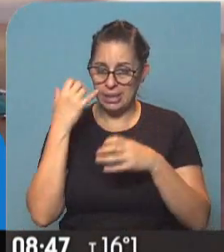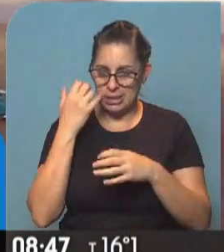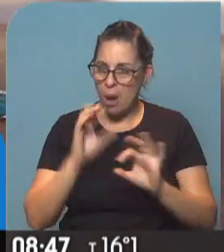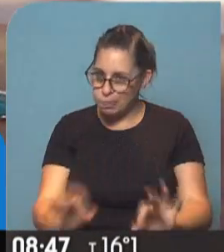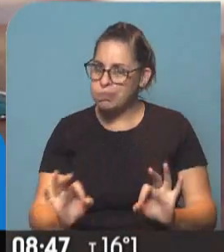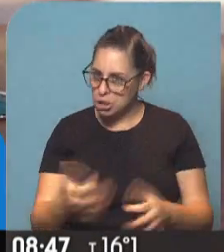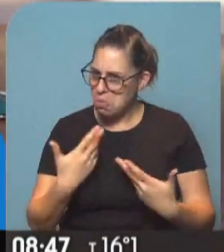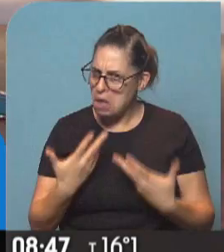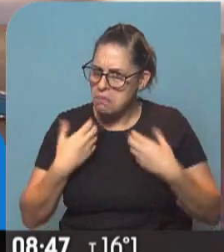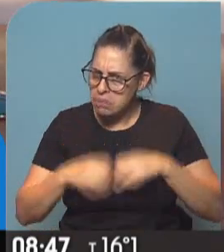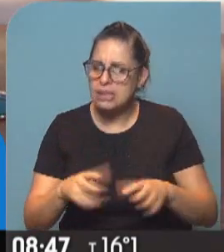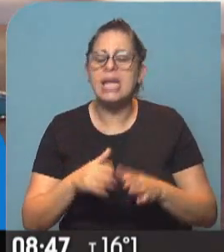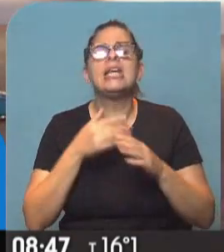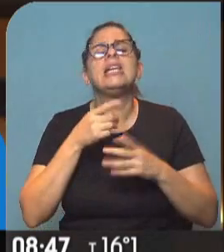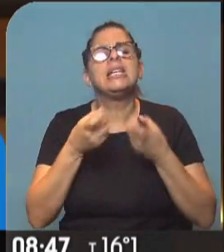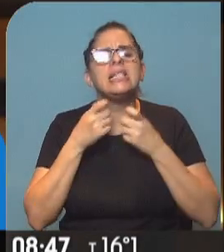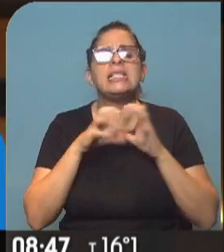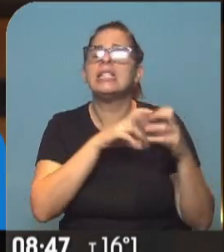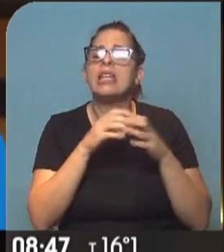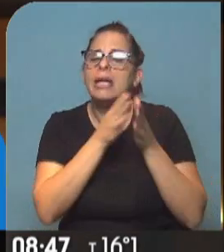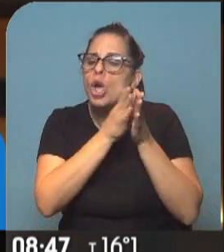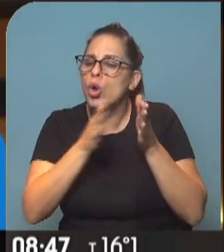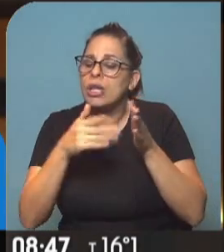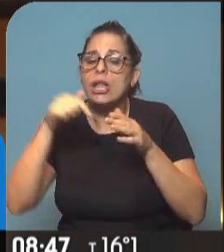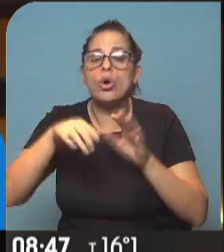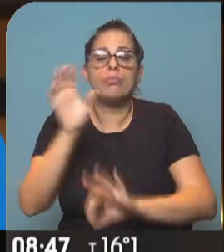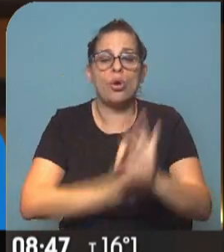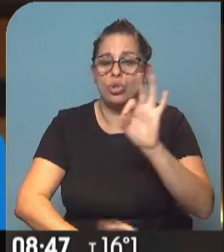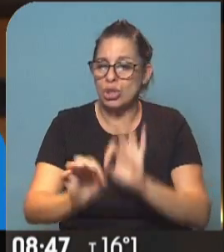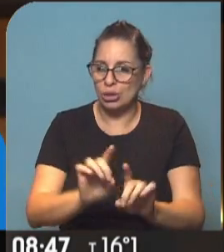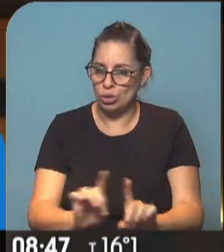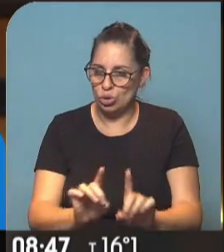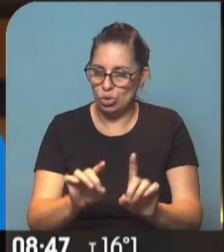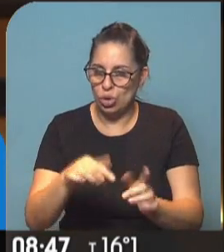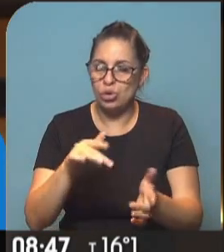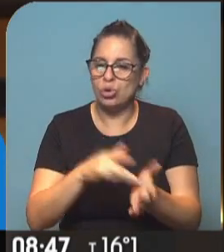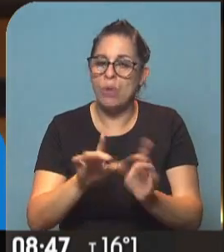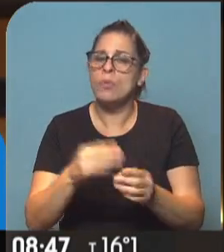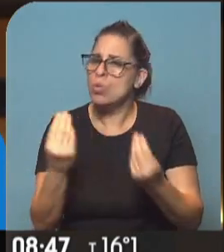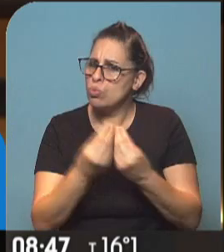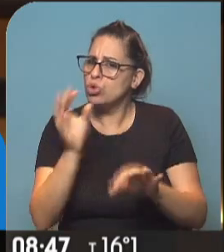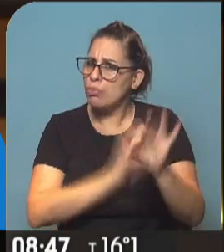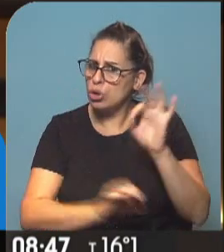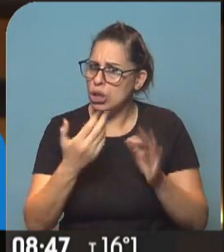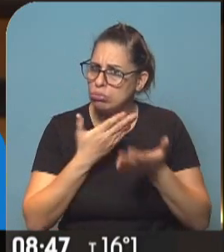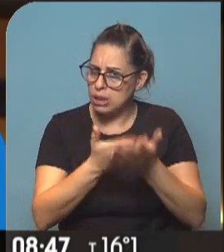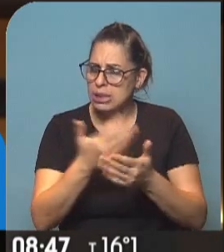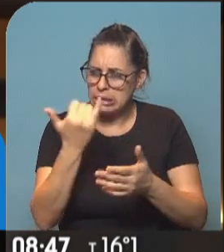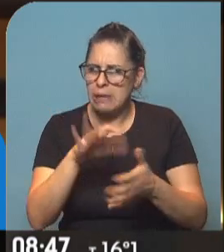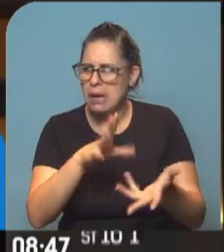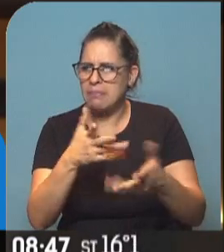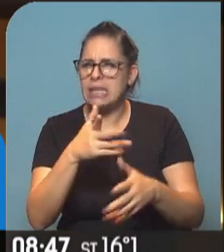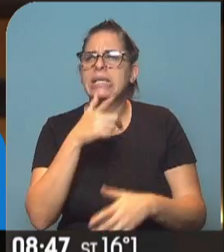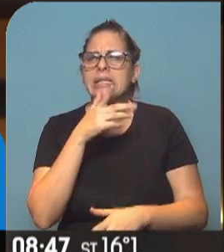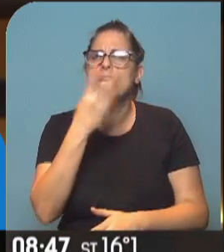listos de que se ha ordenado hoy no se van a tratar los proyectos hay varios proyectos presentados creo que alrededor de cuatro